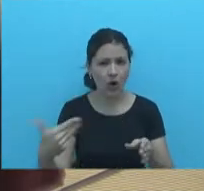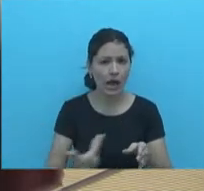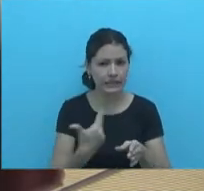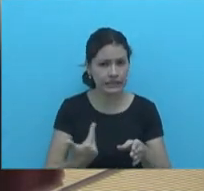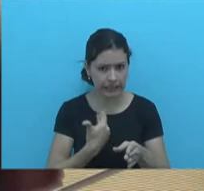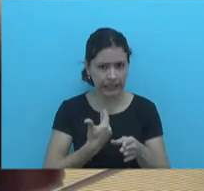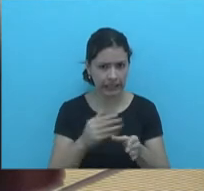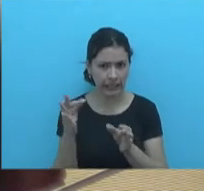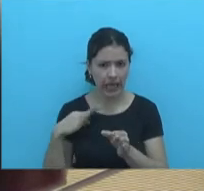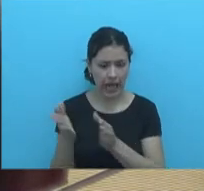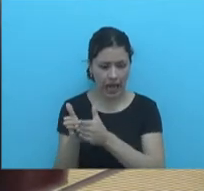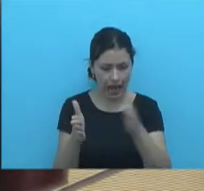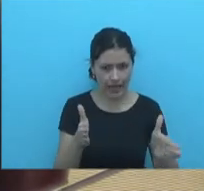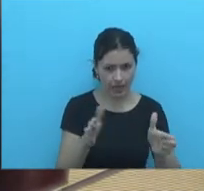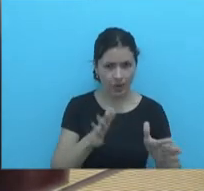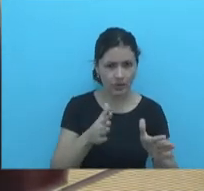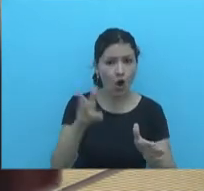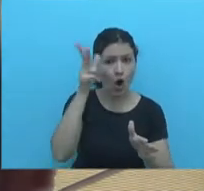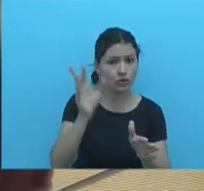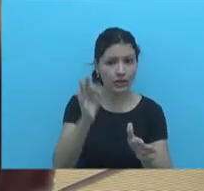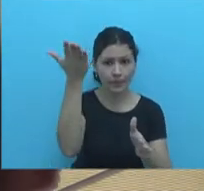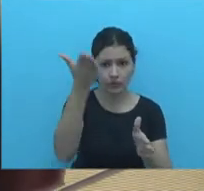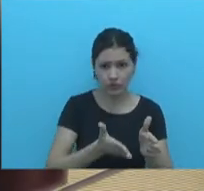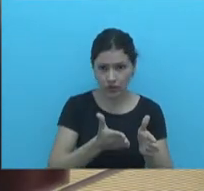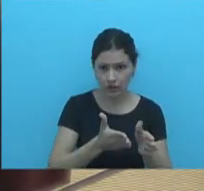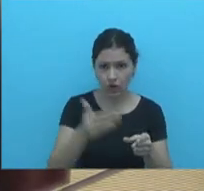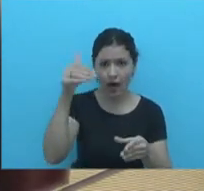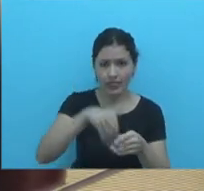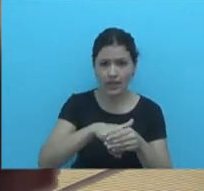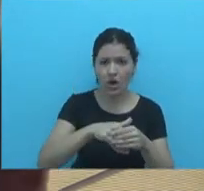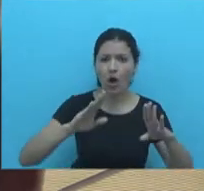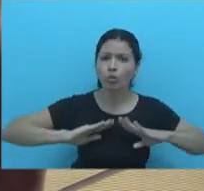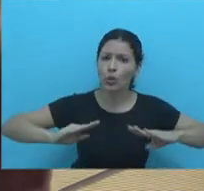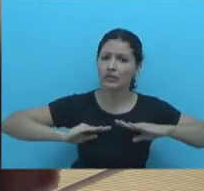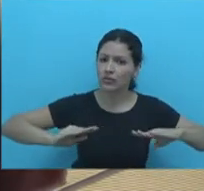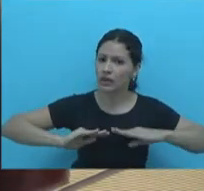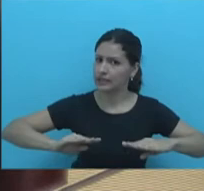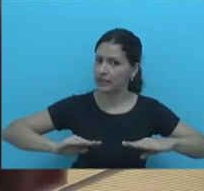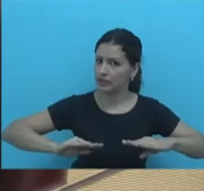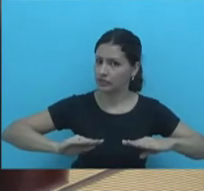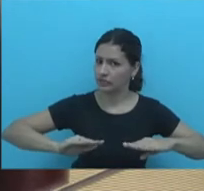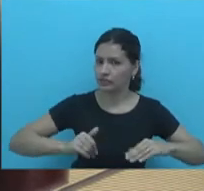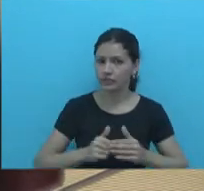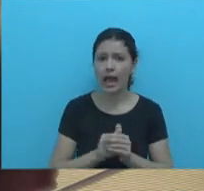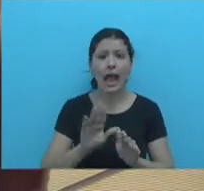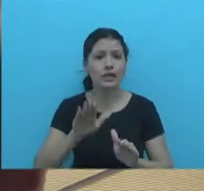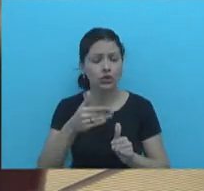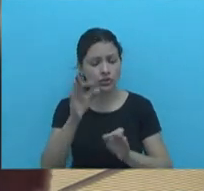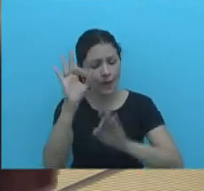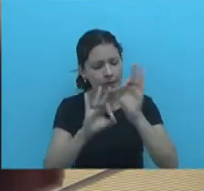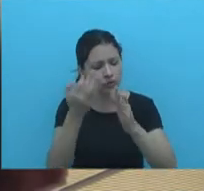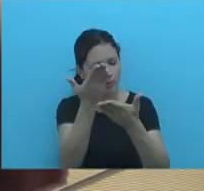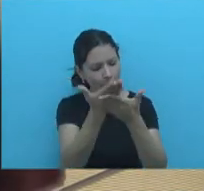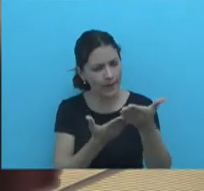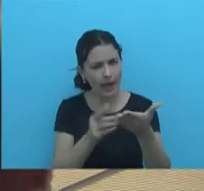por año y el 80% de estos se realizaban en educación física. Y como dice el proyecto también, los